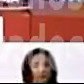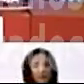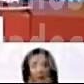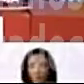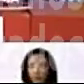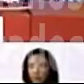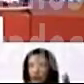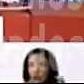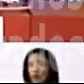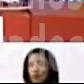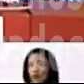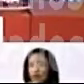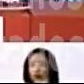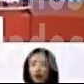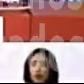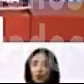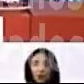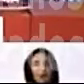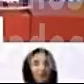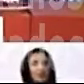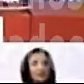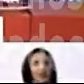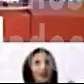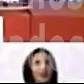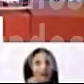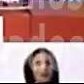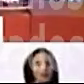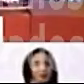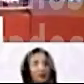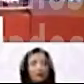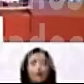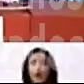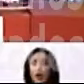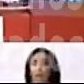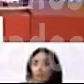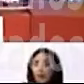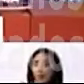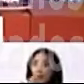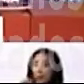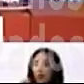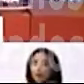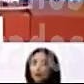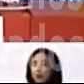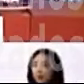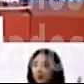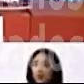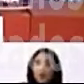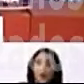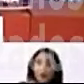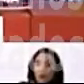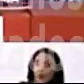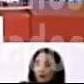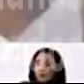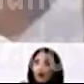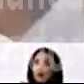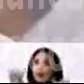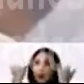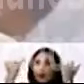partidos de la derecha, terminan diciendo que Nicolás es culpable de su propio magnicidio. Él lo ejecutó.